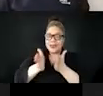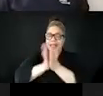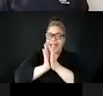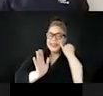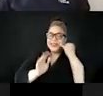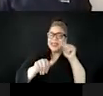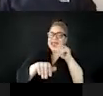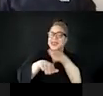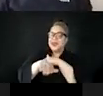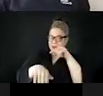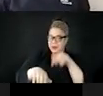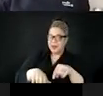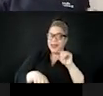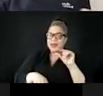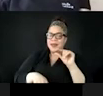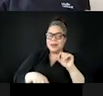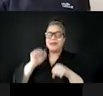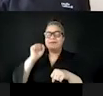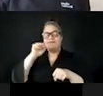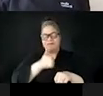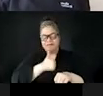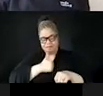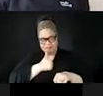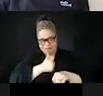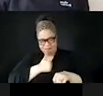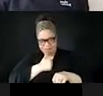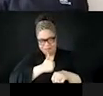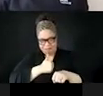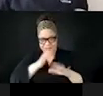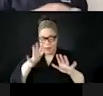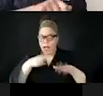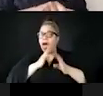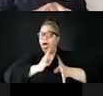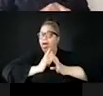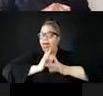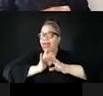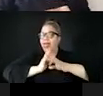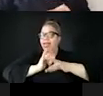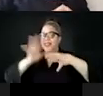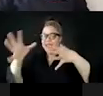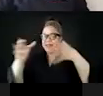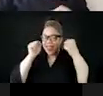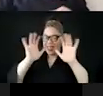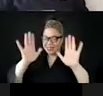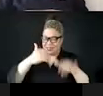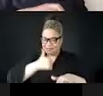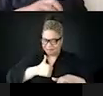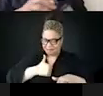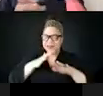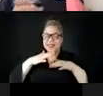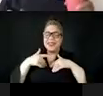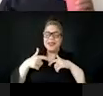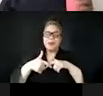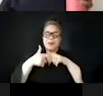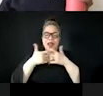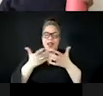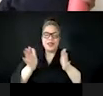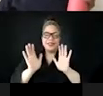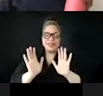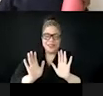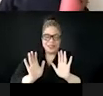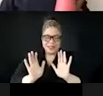y un poco más lento si está bien déjenme pausar aquí para ver si hay alguna pregunta